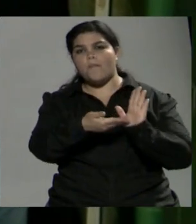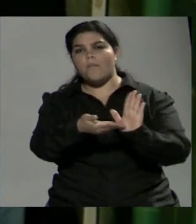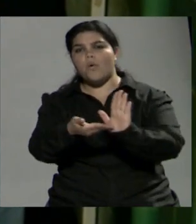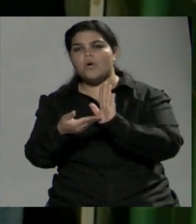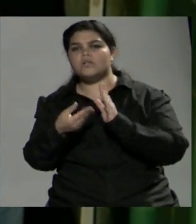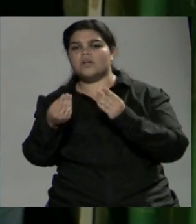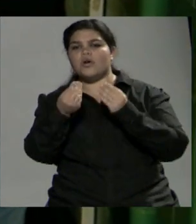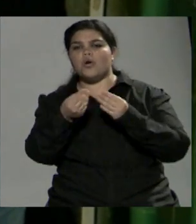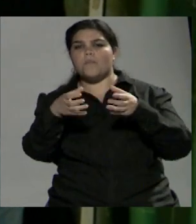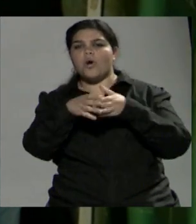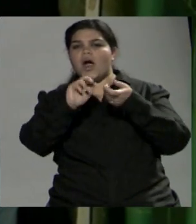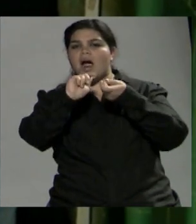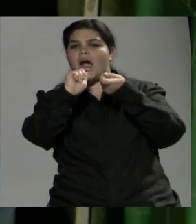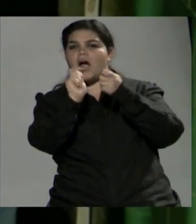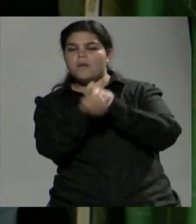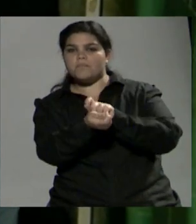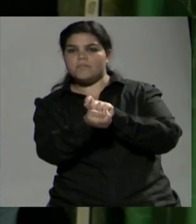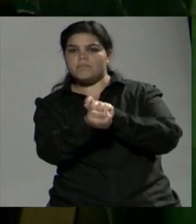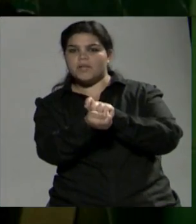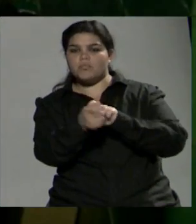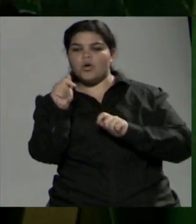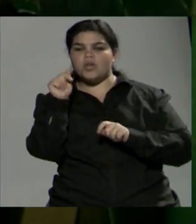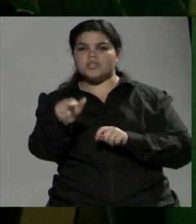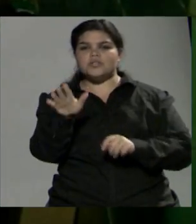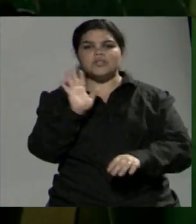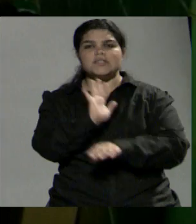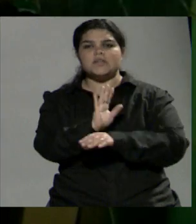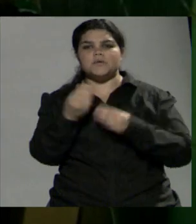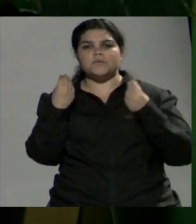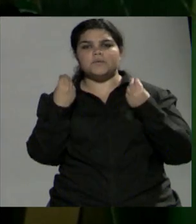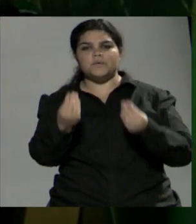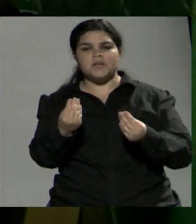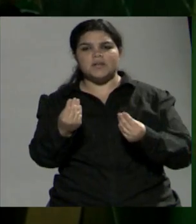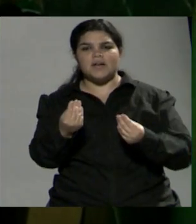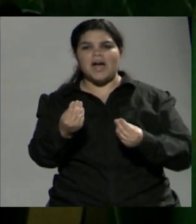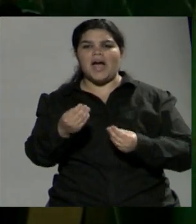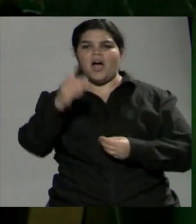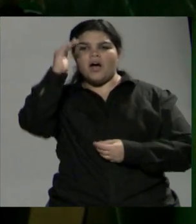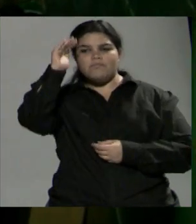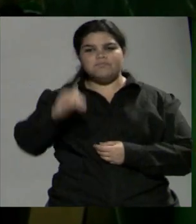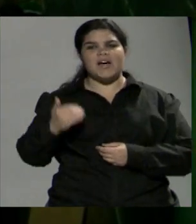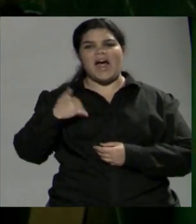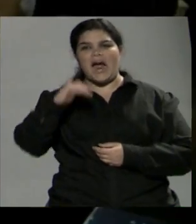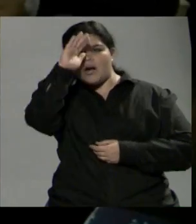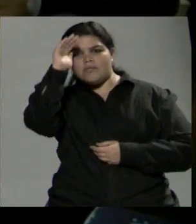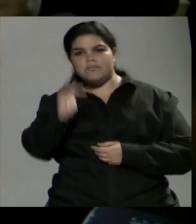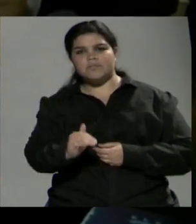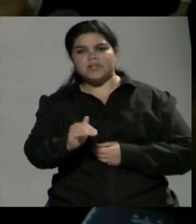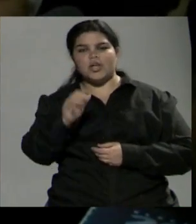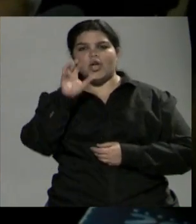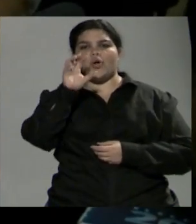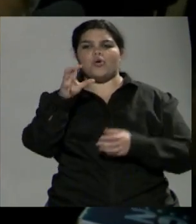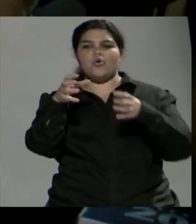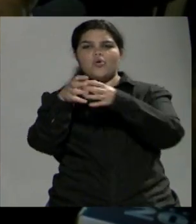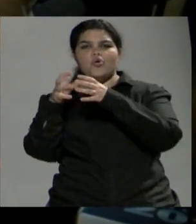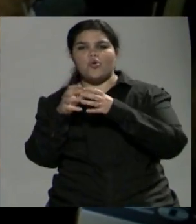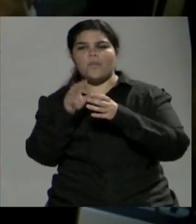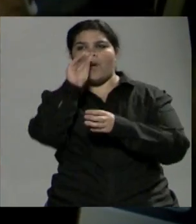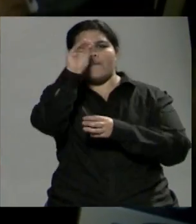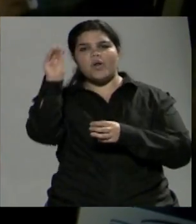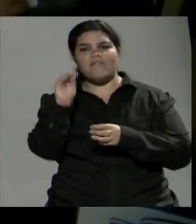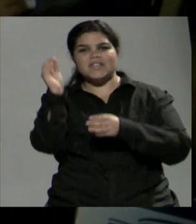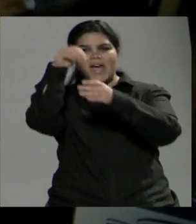2011-2015, les gana a los Rodríguez Saá esta elección de medio término, ¿no es cierto? Esto ha sido